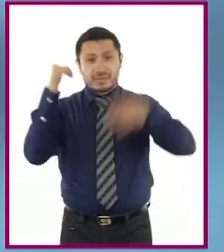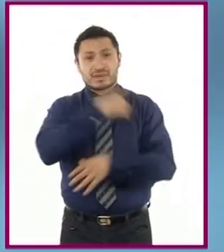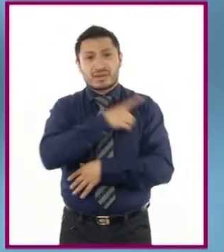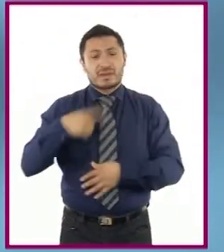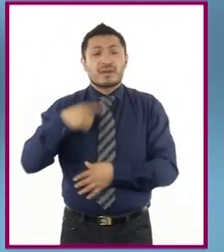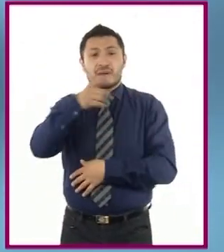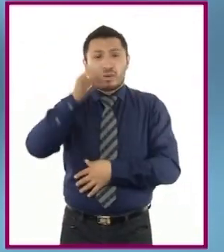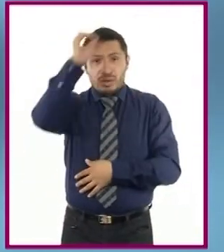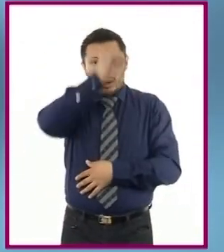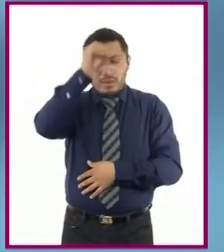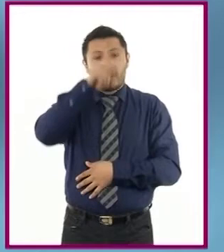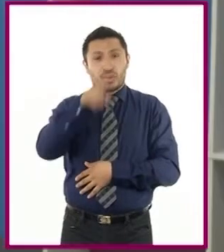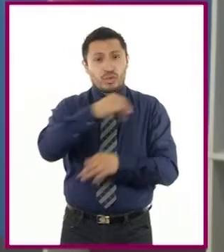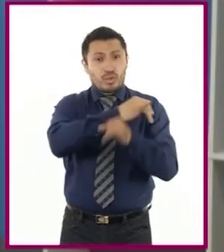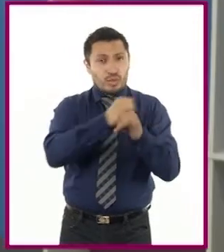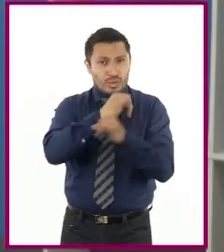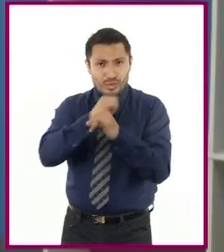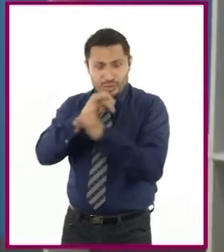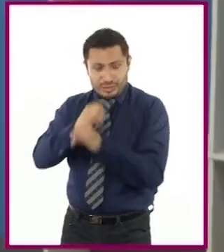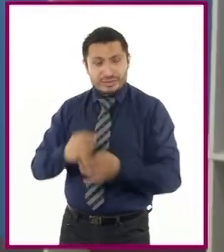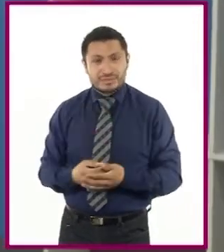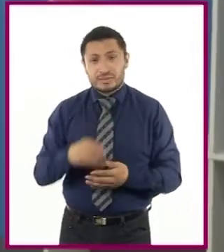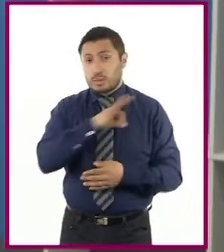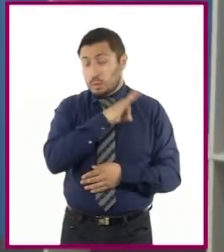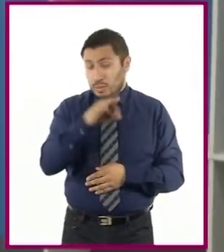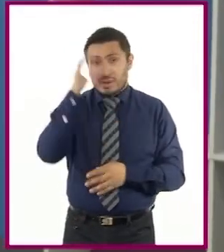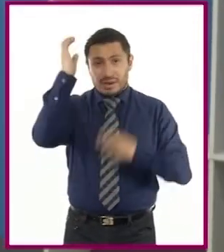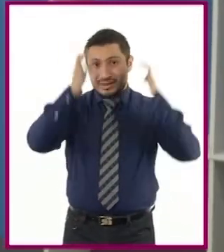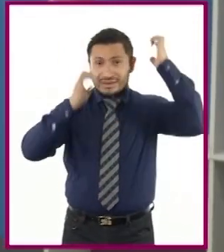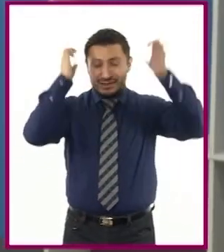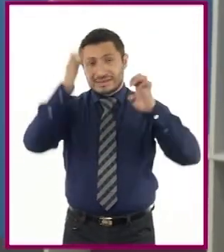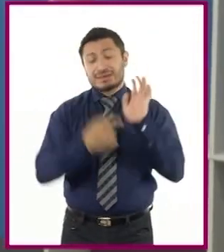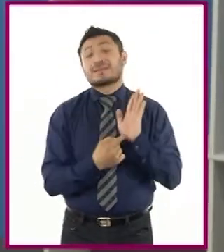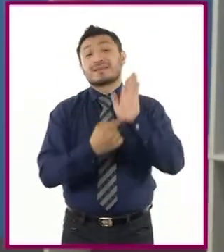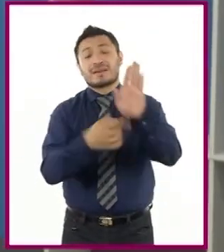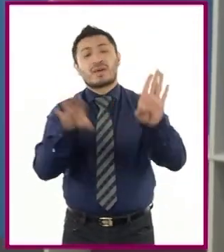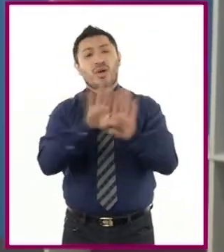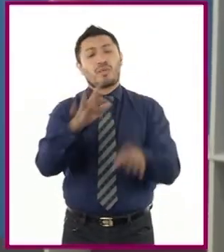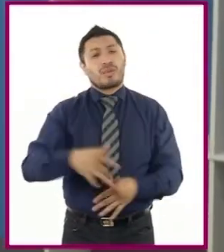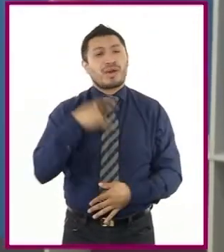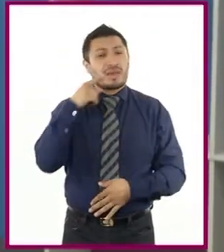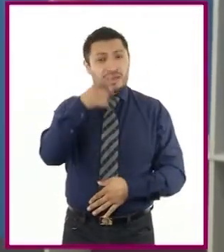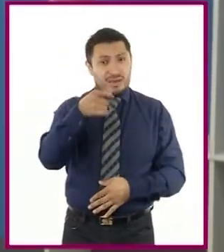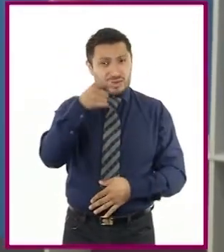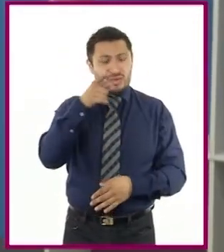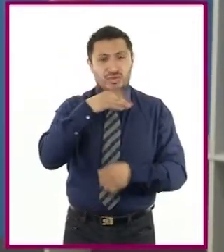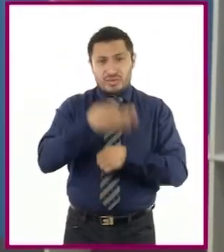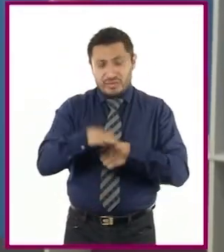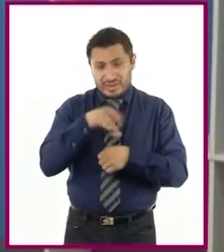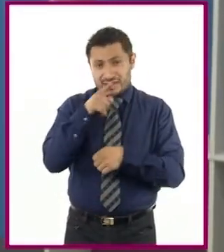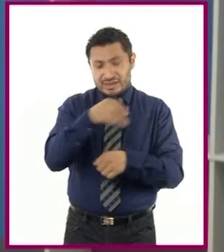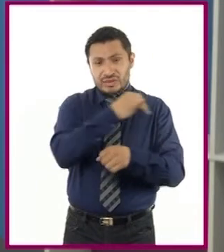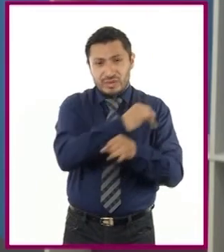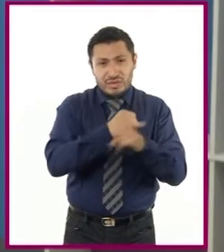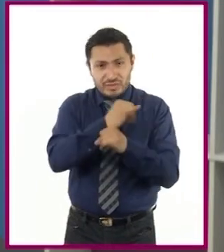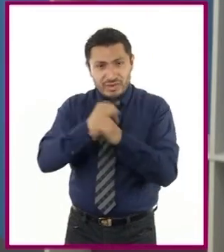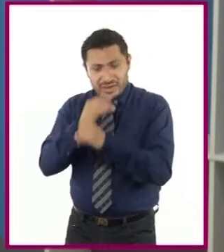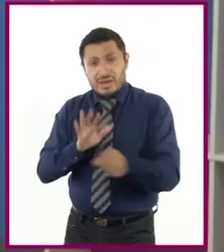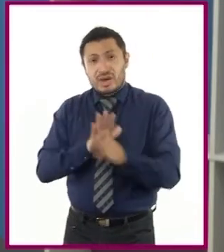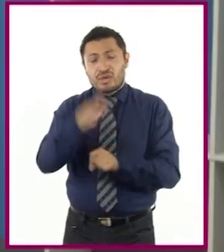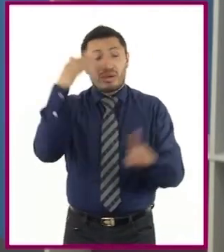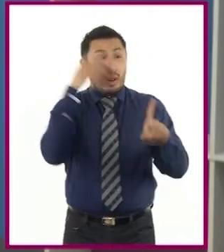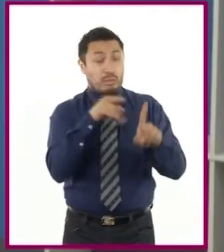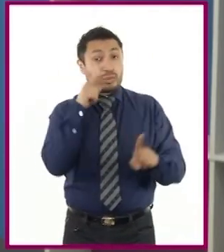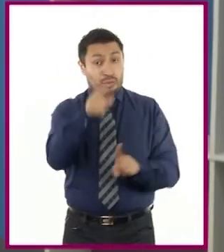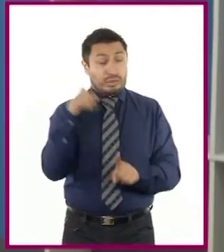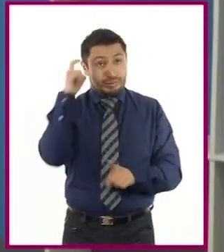como investigador o investigadora. Pueden exponer cómo se sintieron al indagar la situación estudiada, los retos que enfrentaron